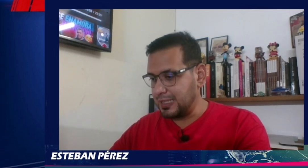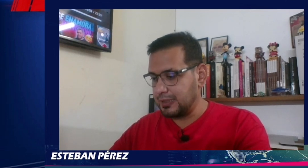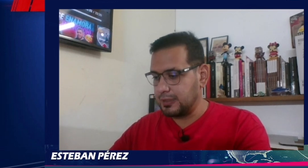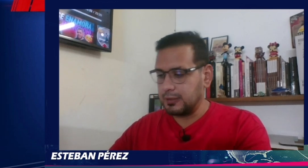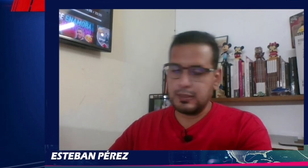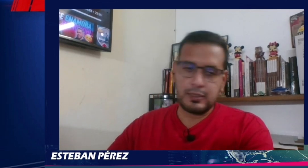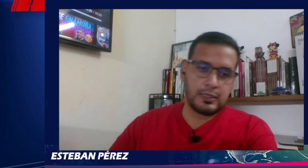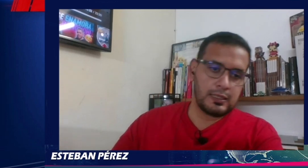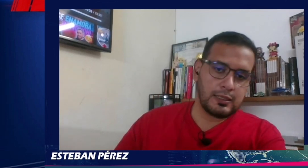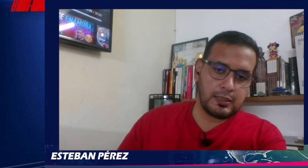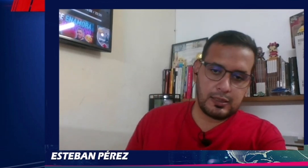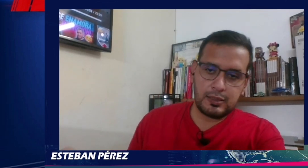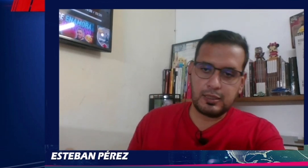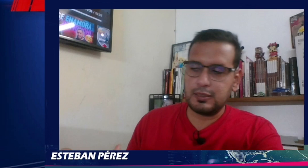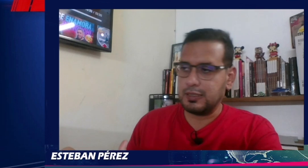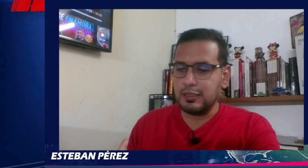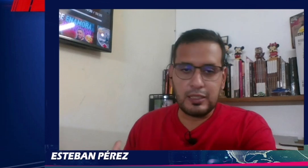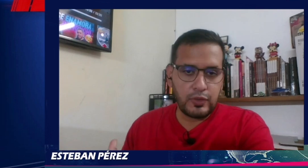especialistas